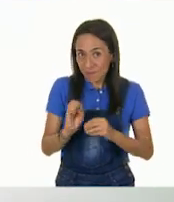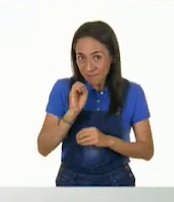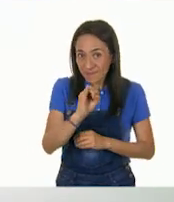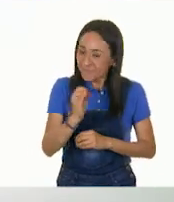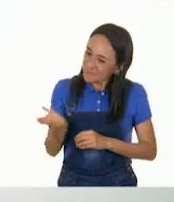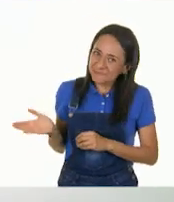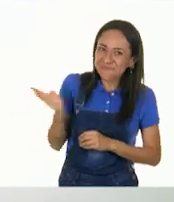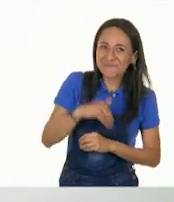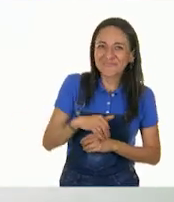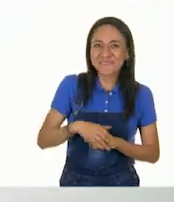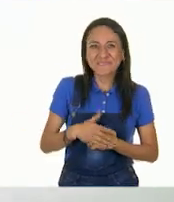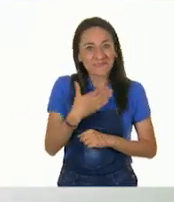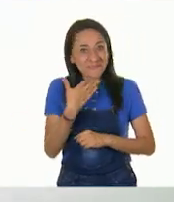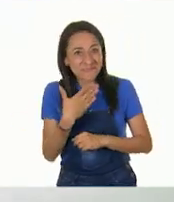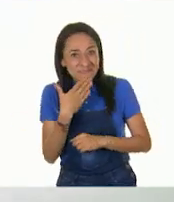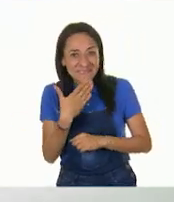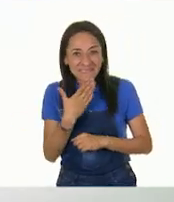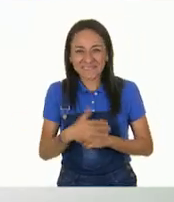bien